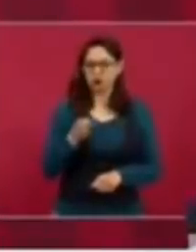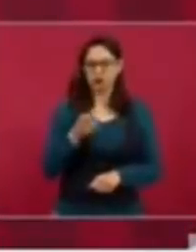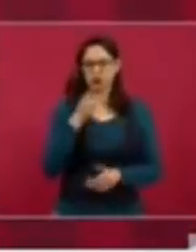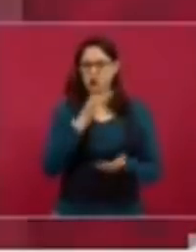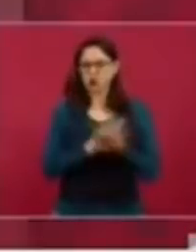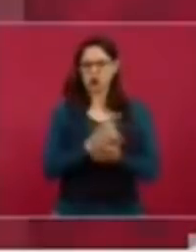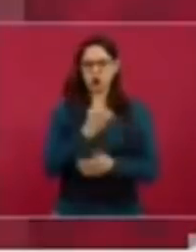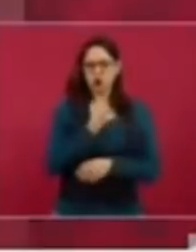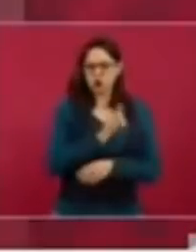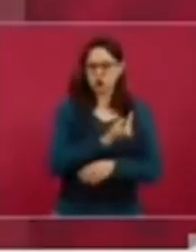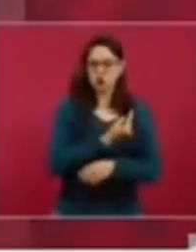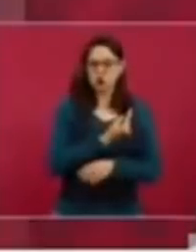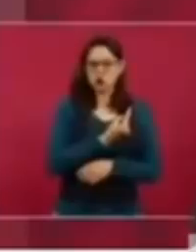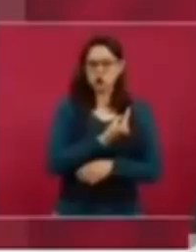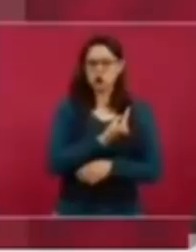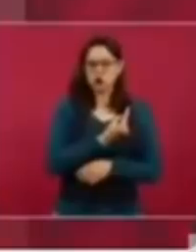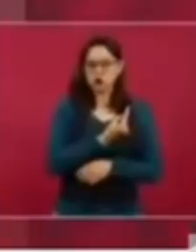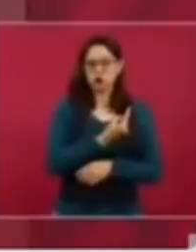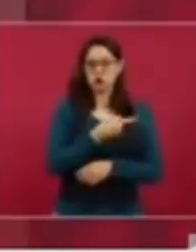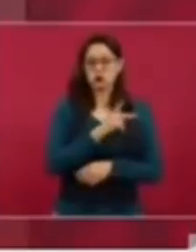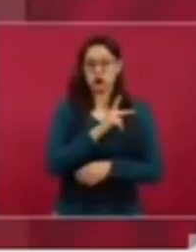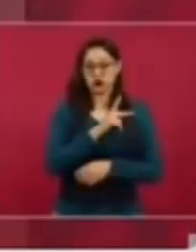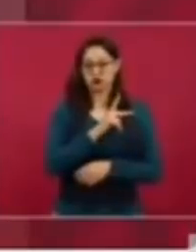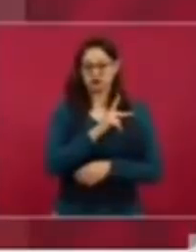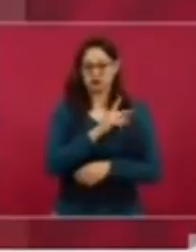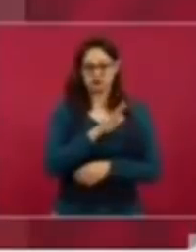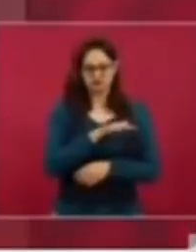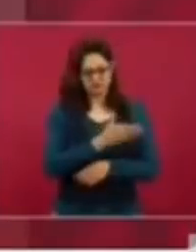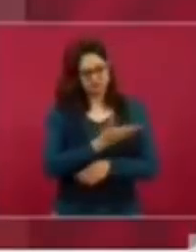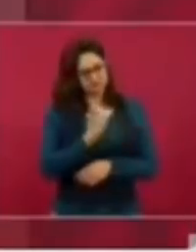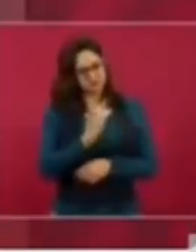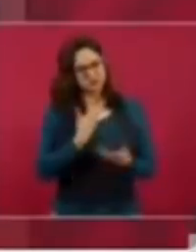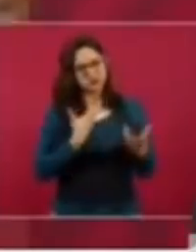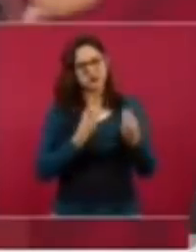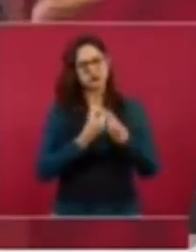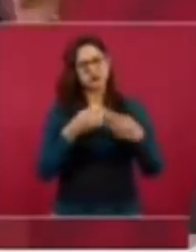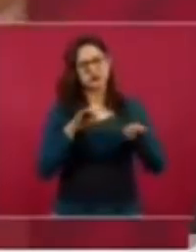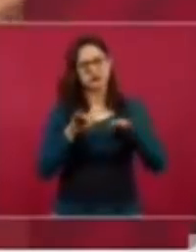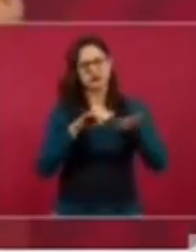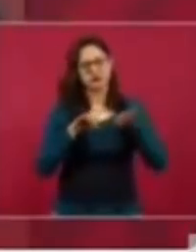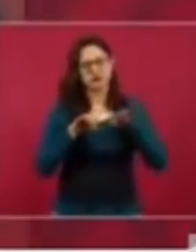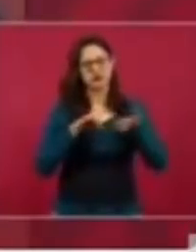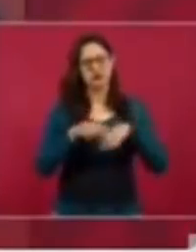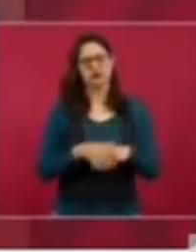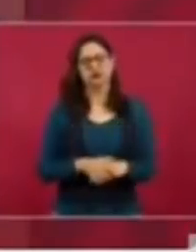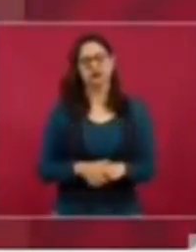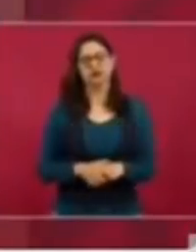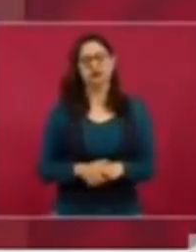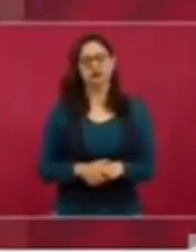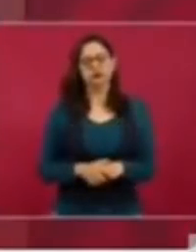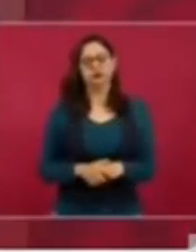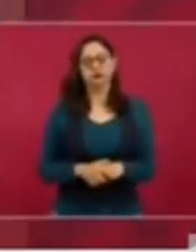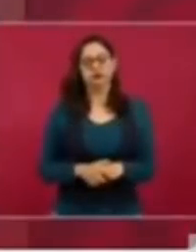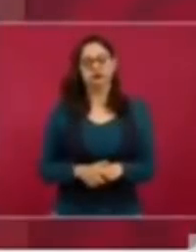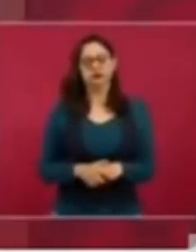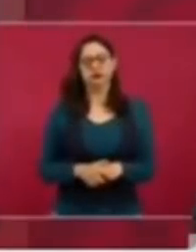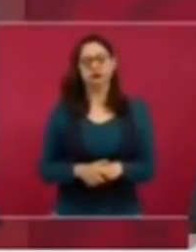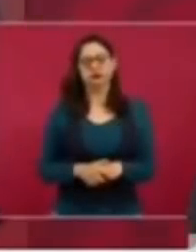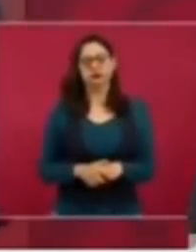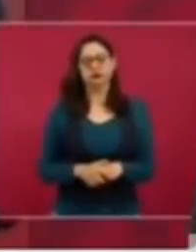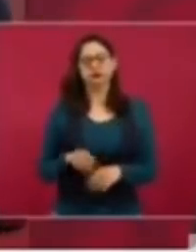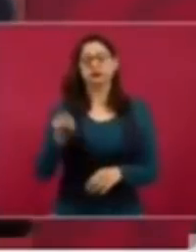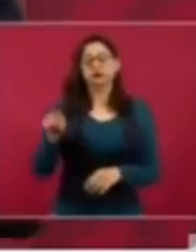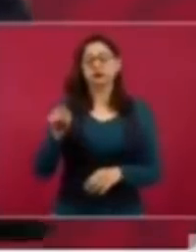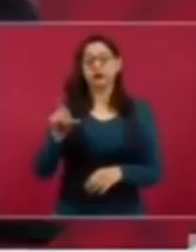ahí pero si le ofrecieron también y entre los otros meses bueno hay en latinos